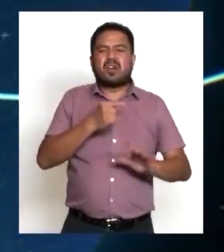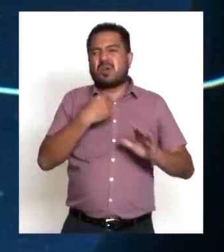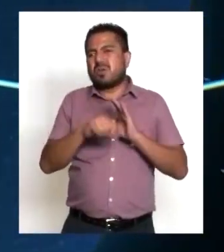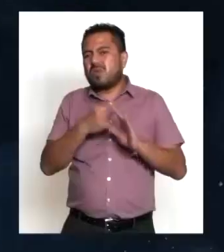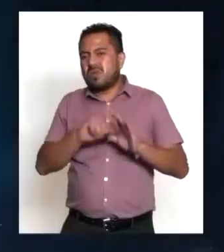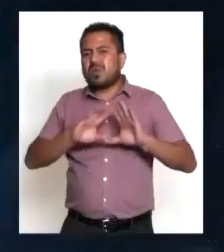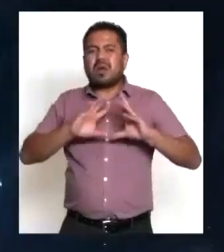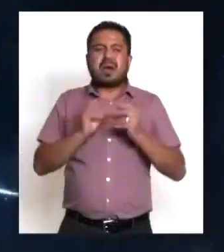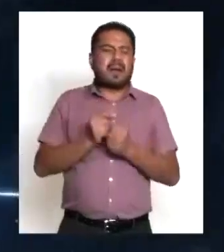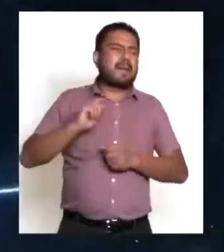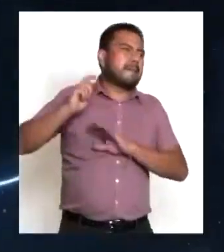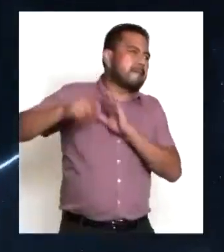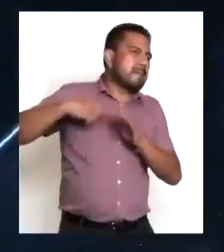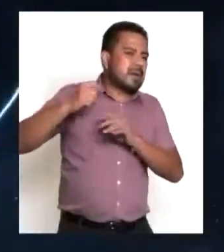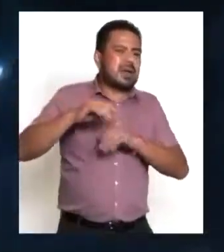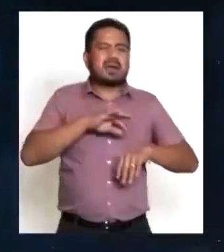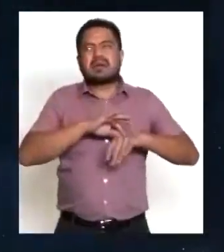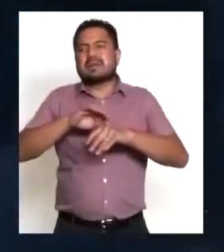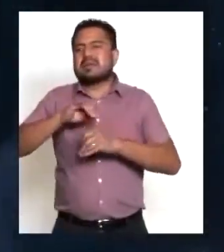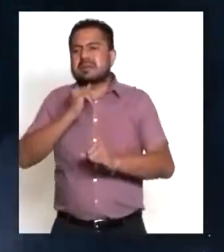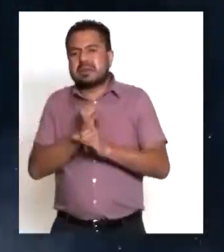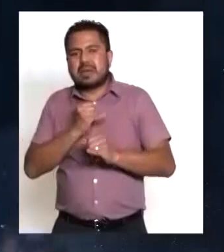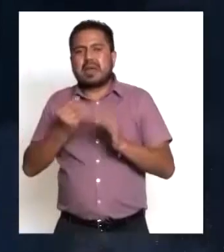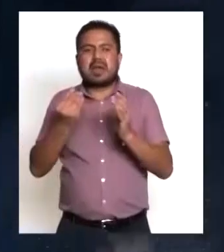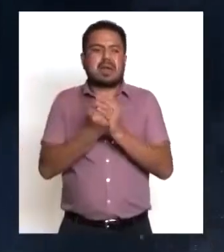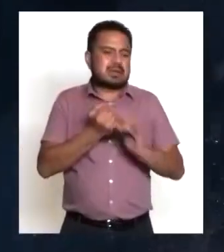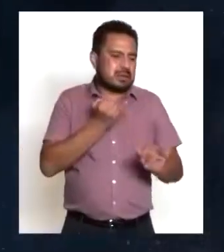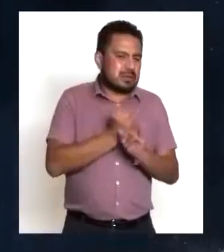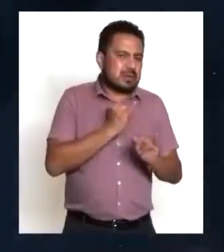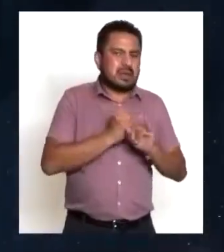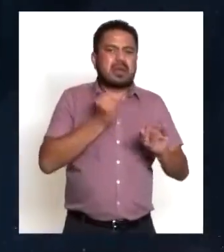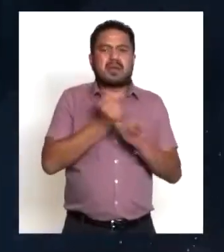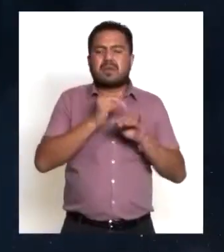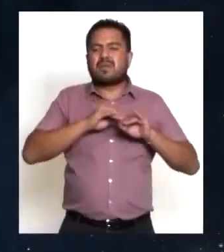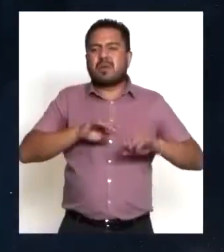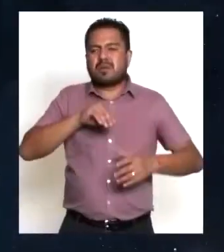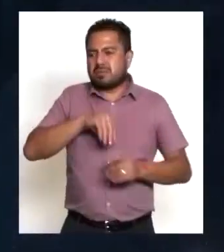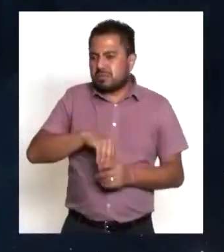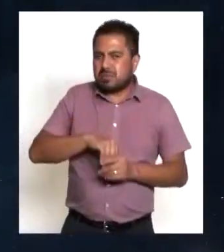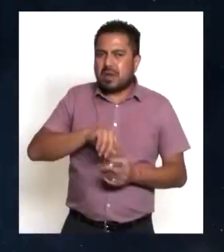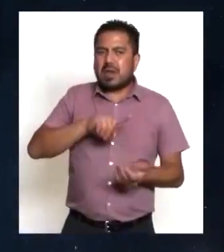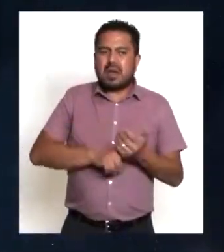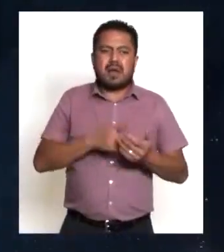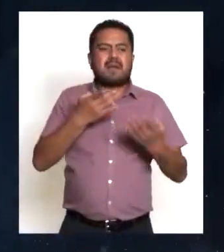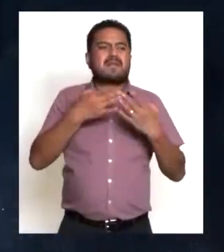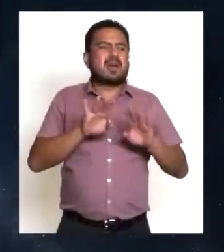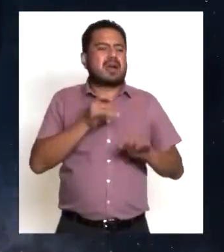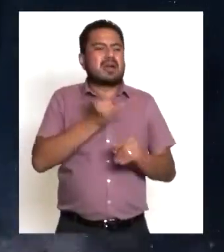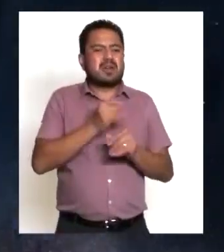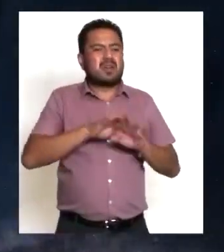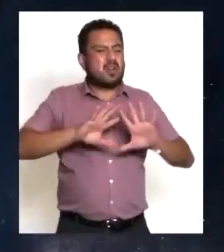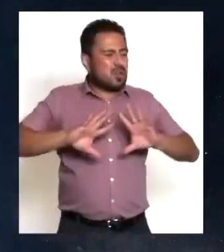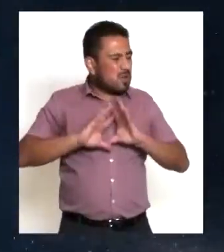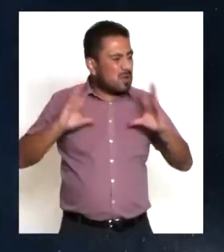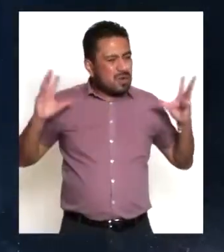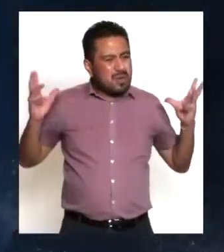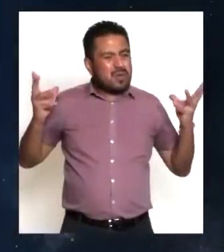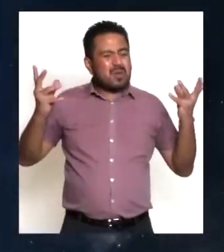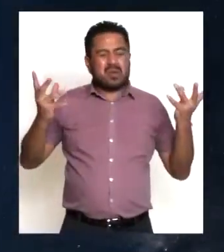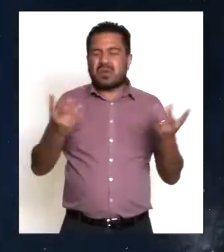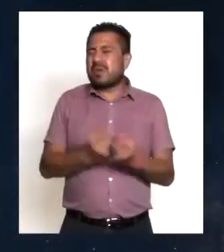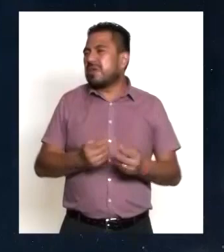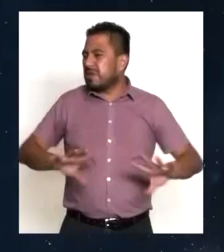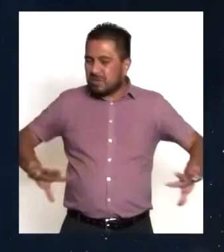correos electrónicos, películas, recorridos virtuales, clases en línea, información confidencial, datos bancarios,